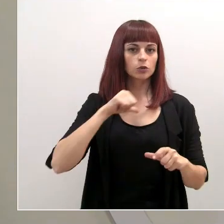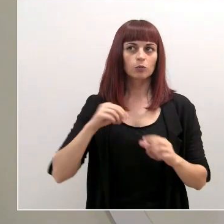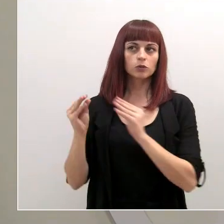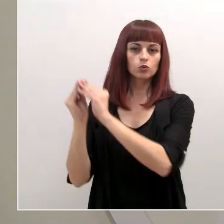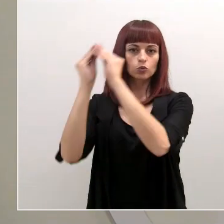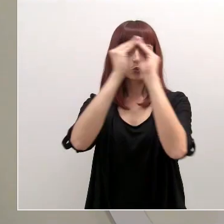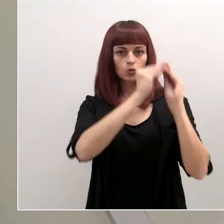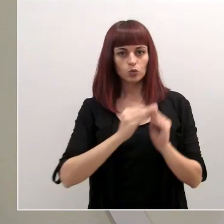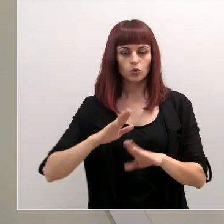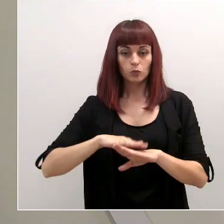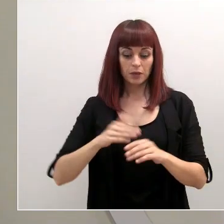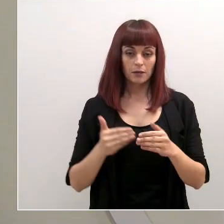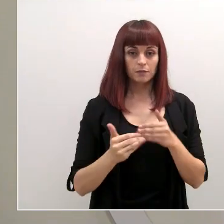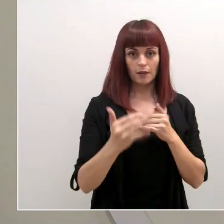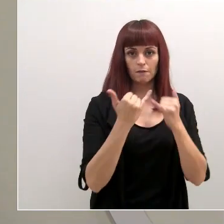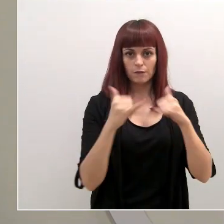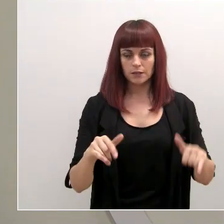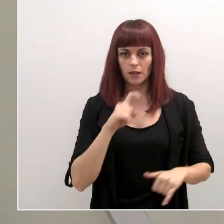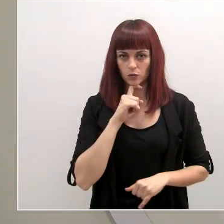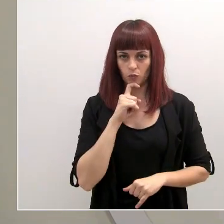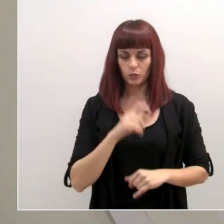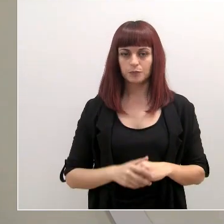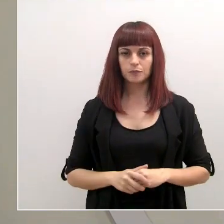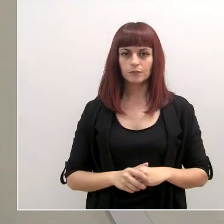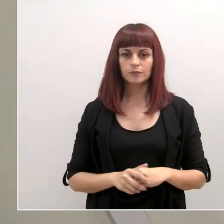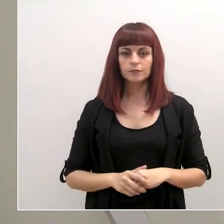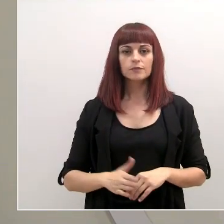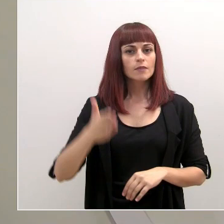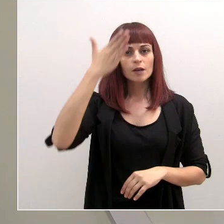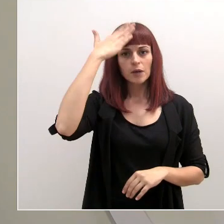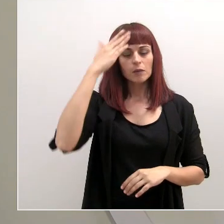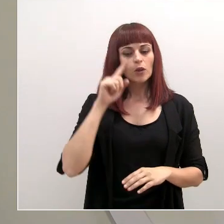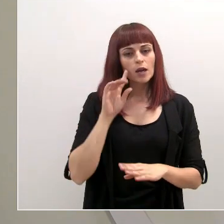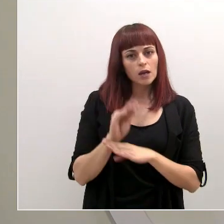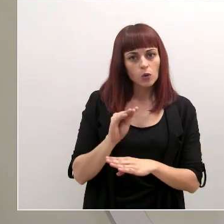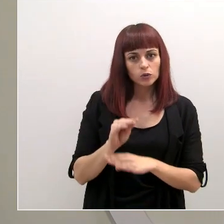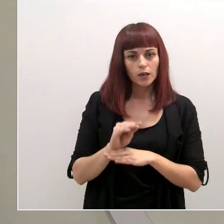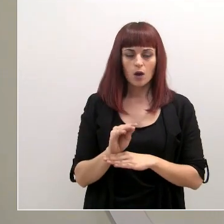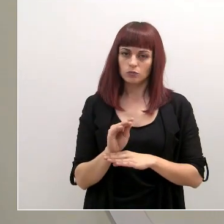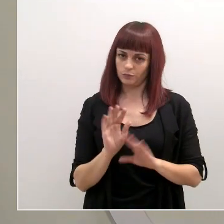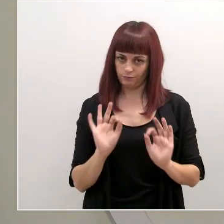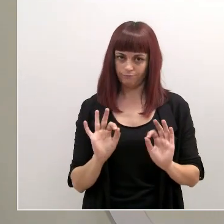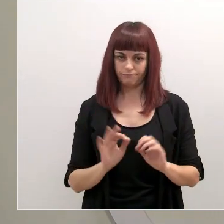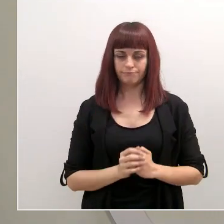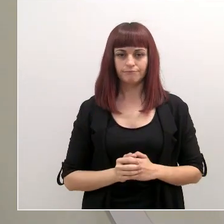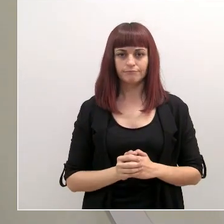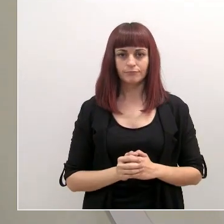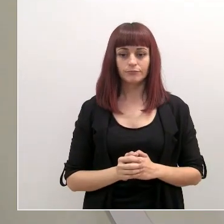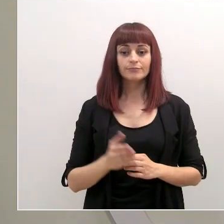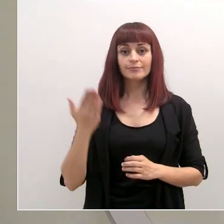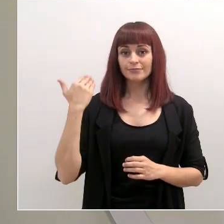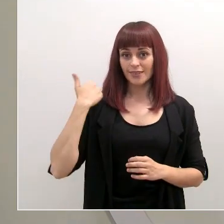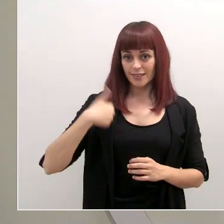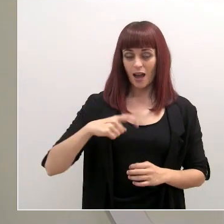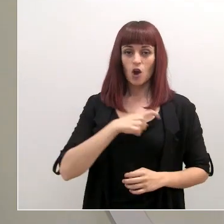autónomas para afrontar las próximas fiestas, basadas en el principio de cautela y prudencia. Como ya manifesté